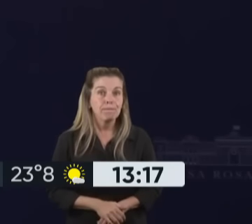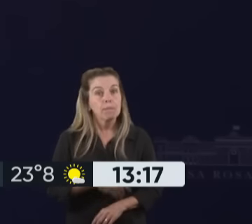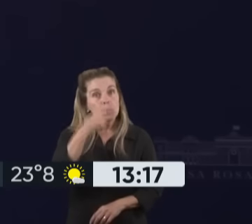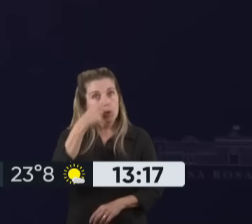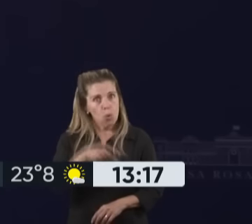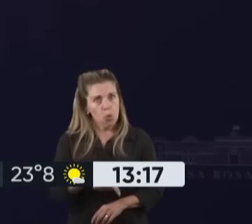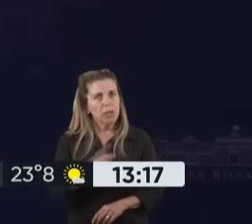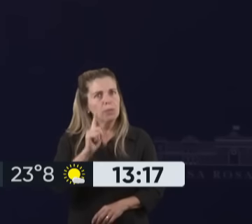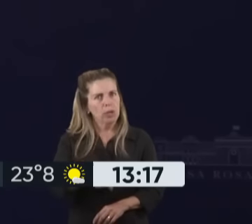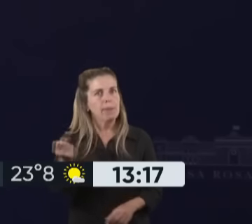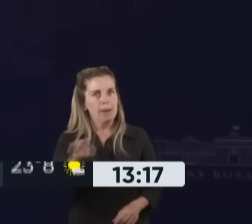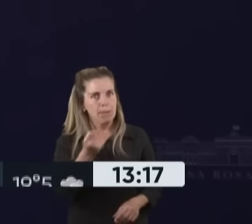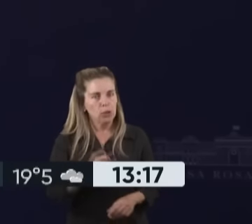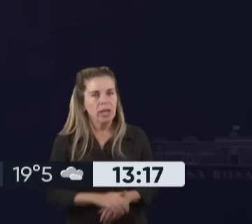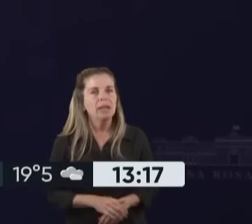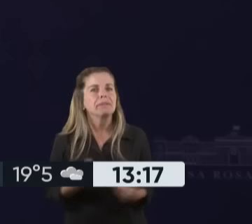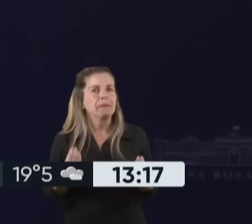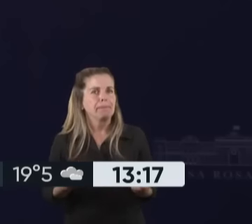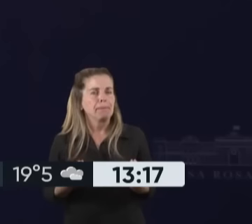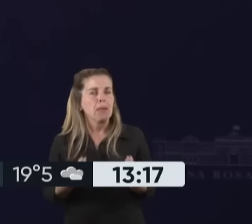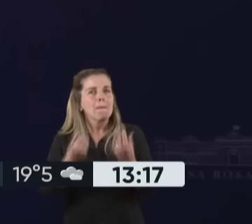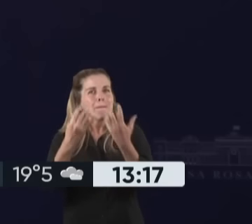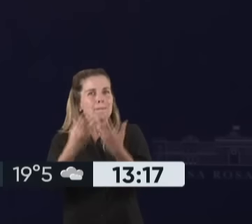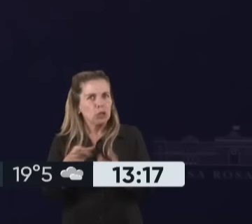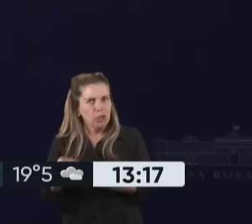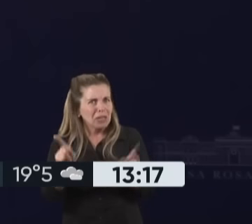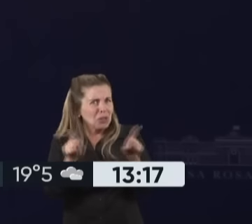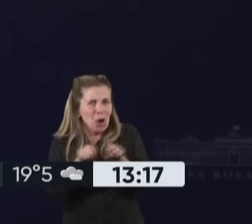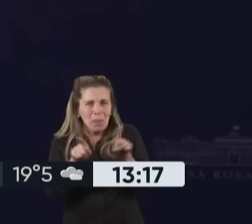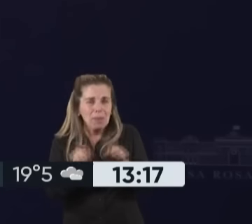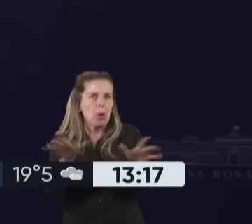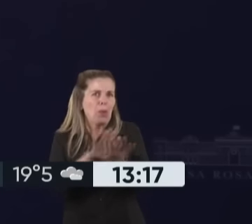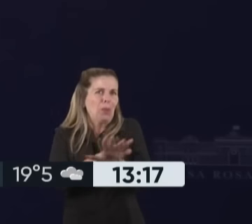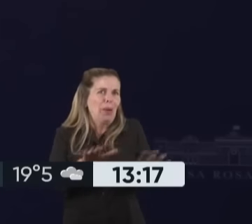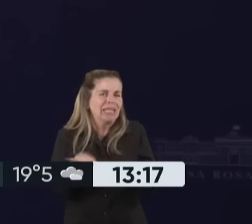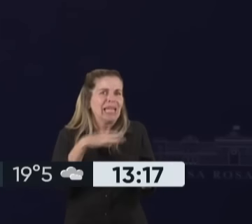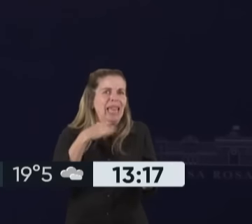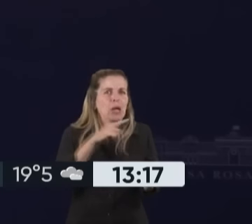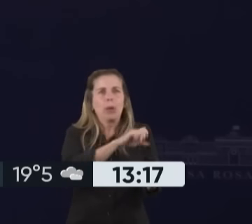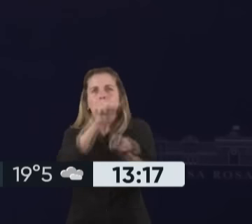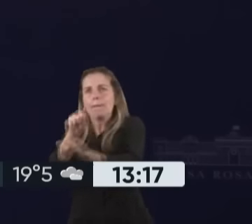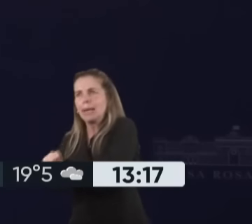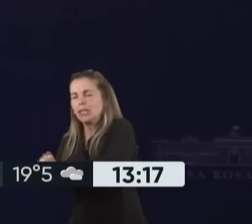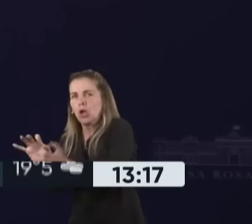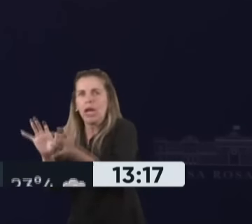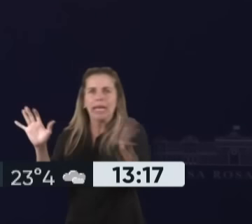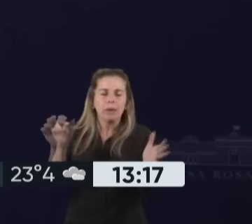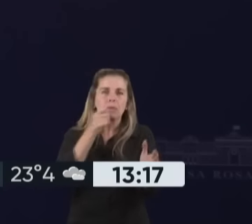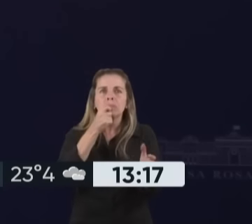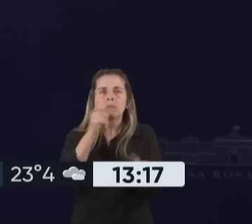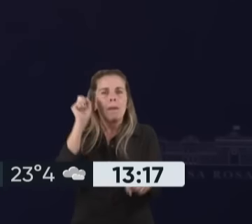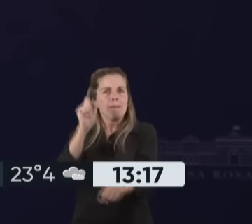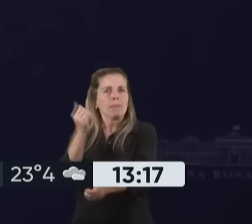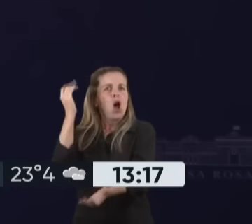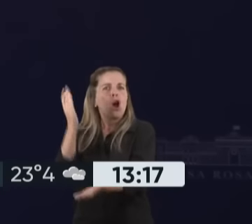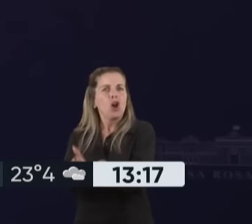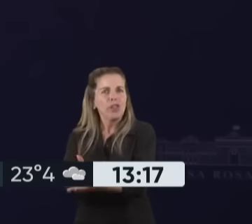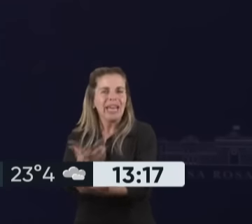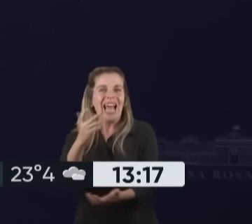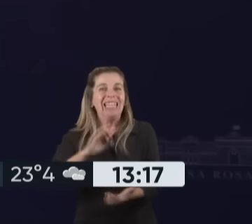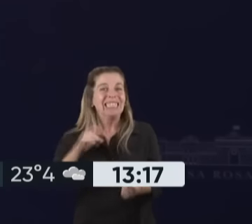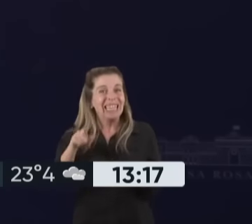último, y no menor, se va a terminar con el flagelo de la puerta giratoria. Con el sistema actual, cuando la pena es menor a 3 años, el autor puede